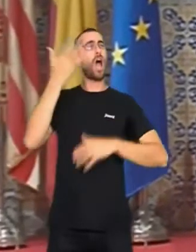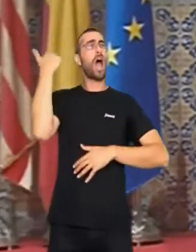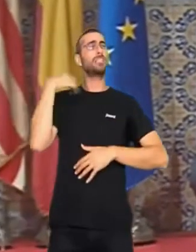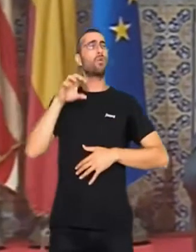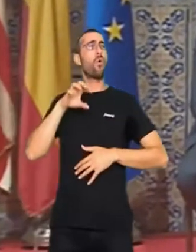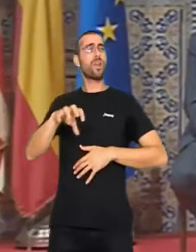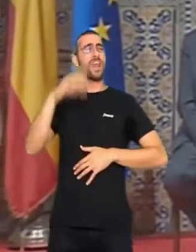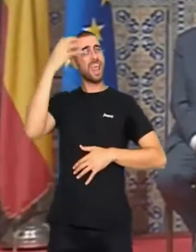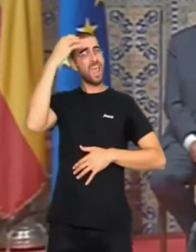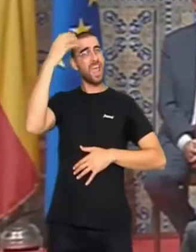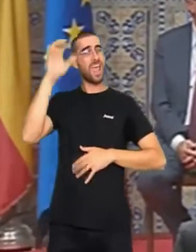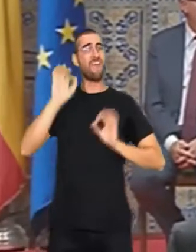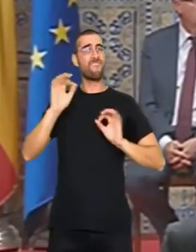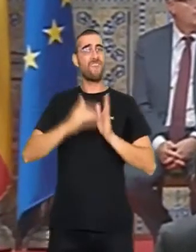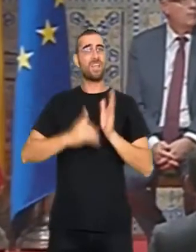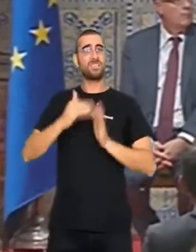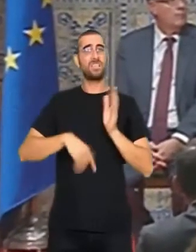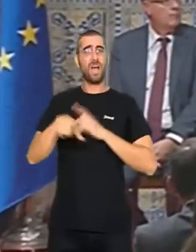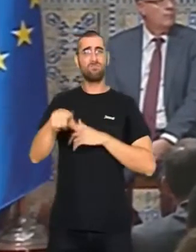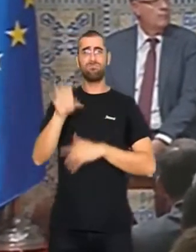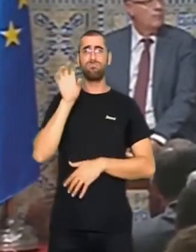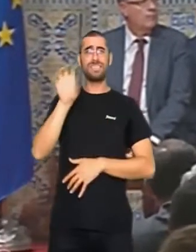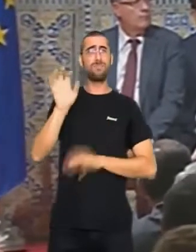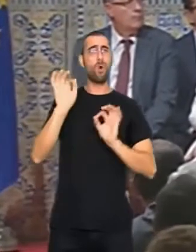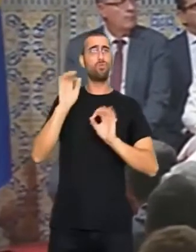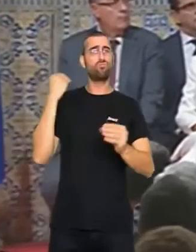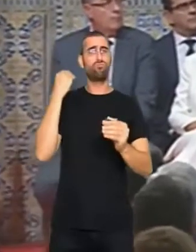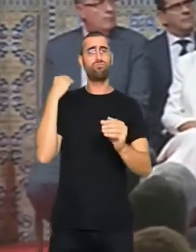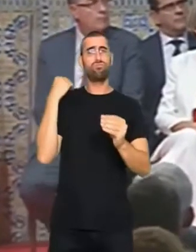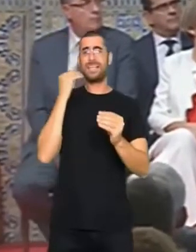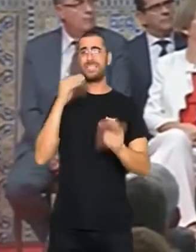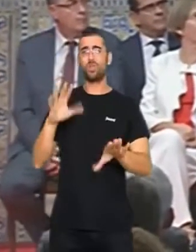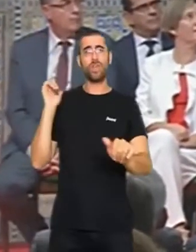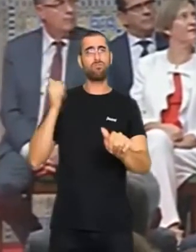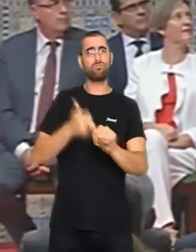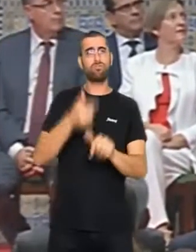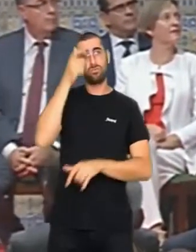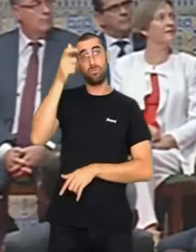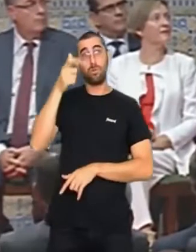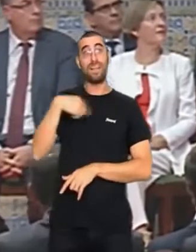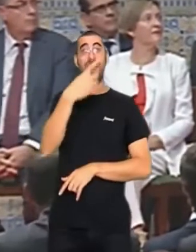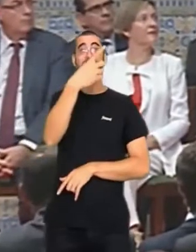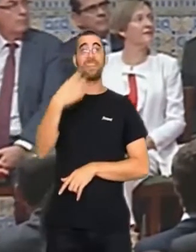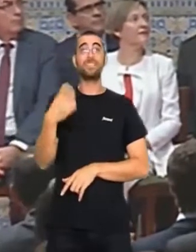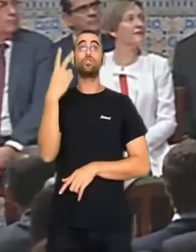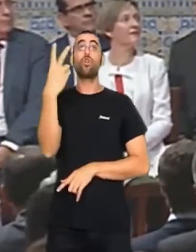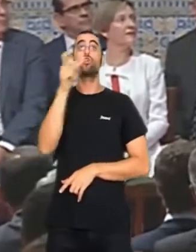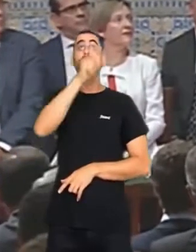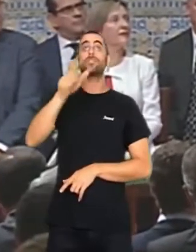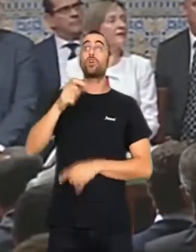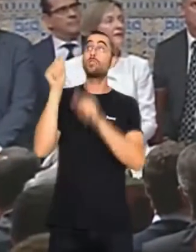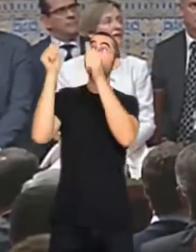Valencia, símbolo de la nuestra larga historia como pueblo, y ha representadas 102 personas.